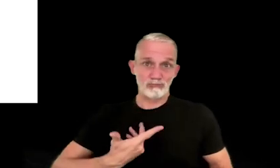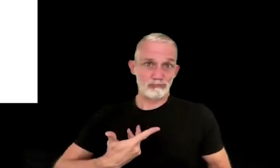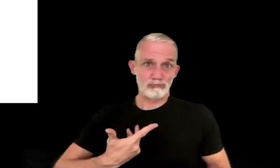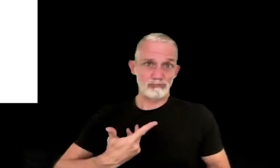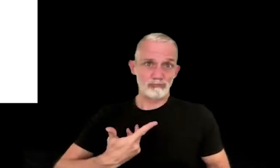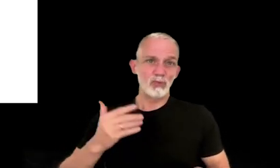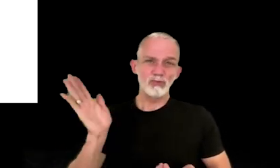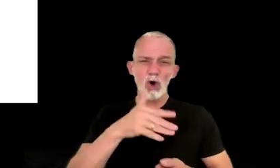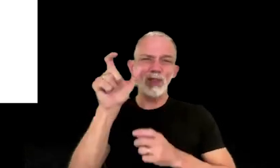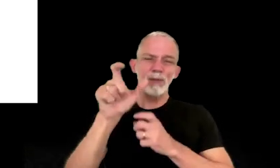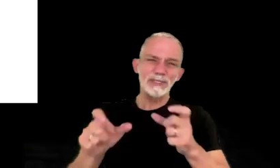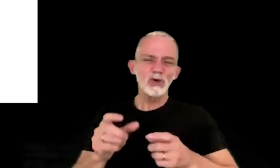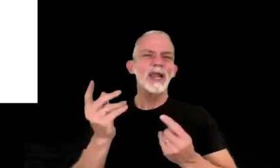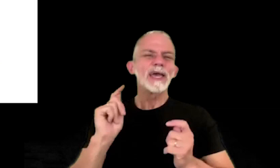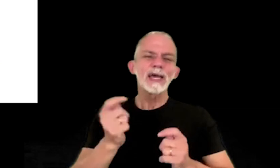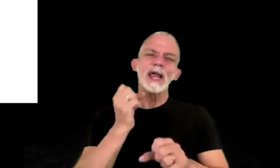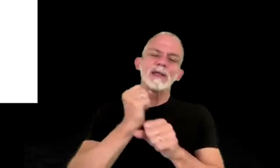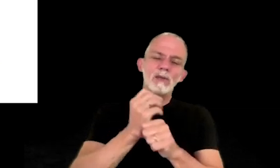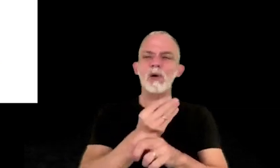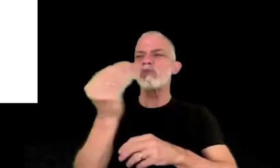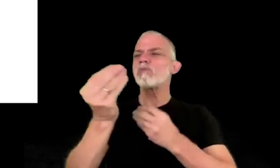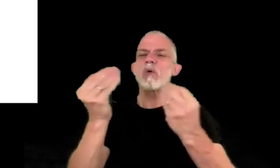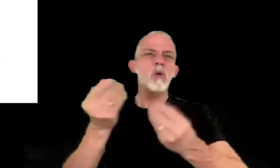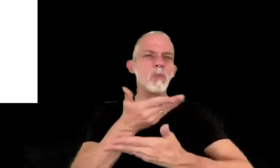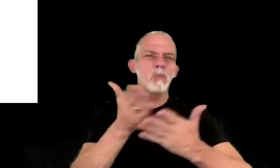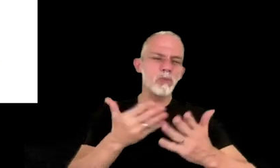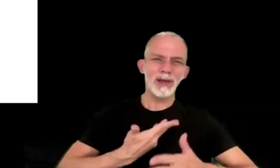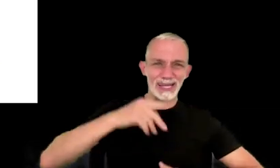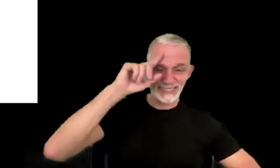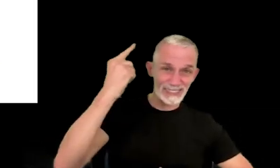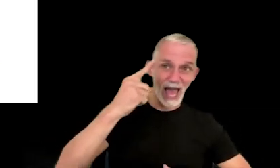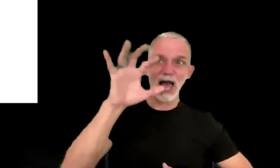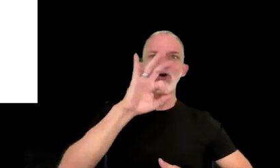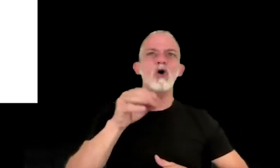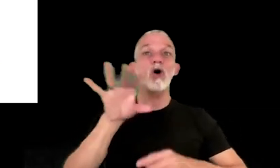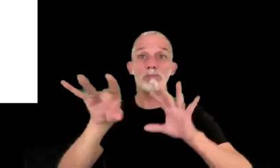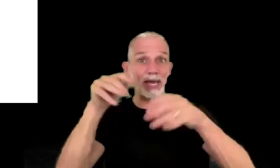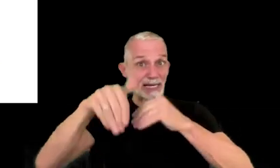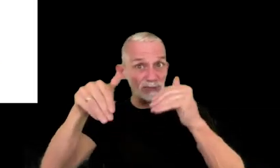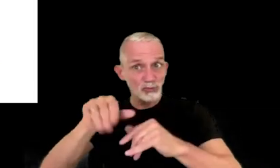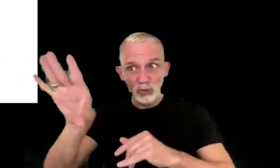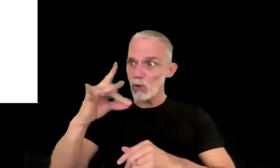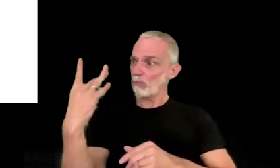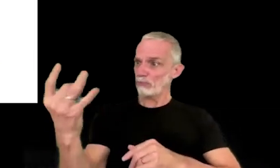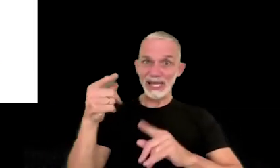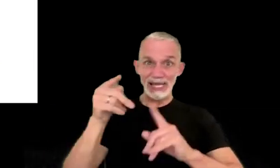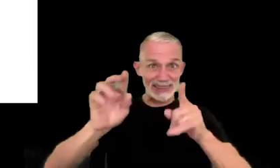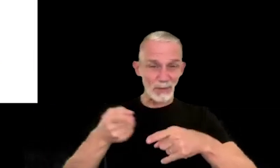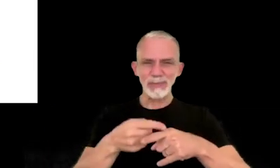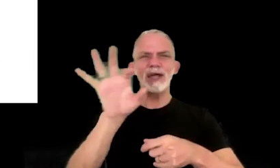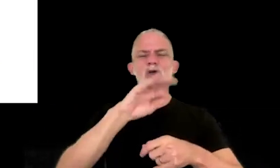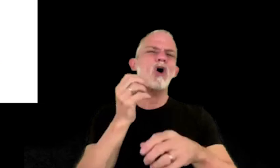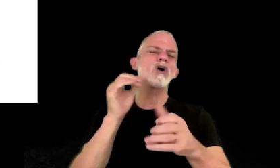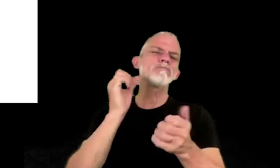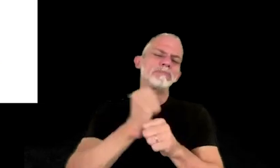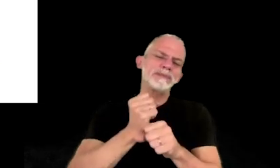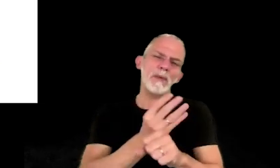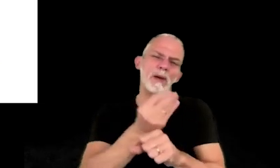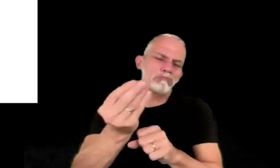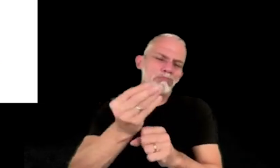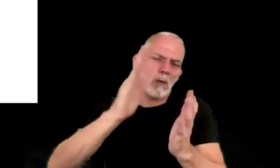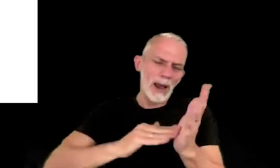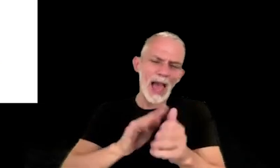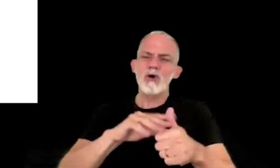todo aquel que se desempeña en un cargo público, incluidos cargos electivos, quien trabaja en relación de dependencia,